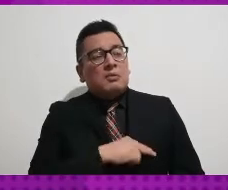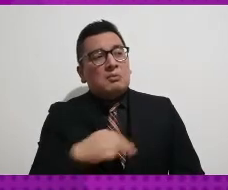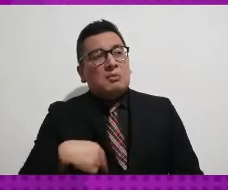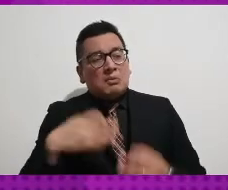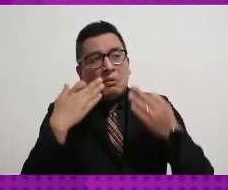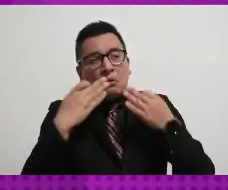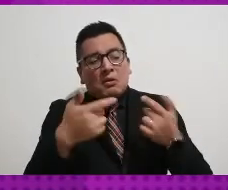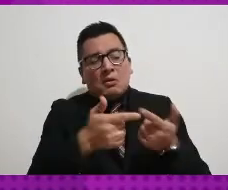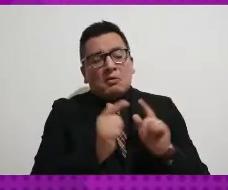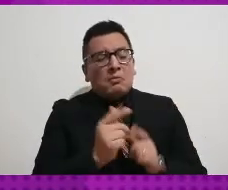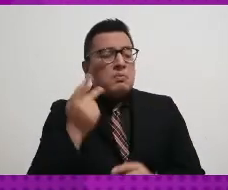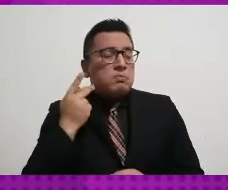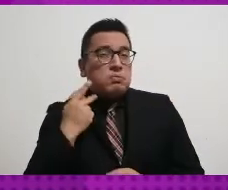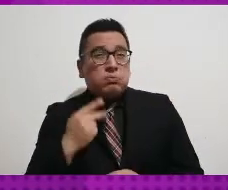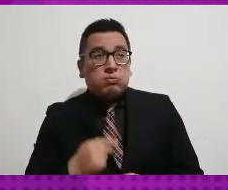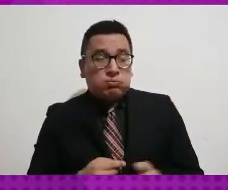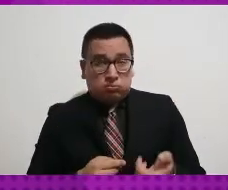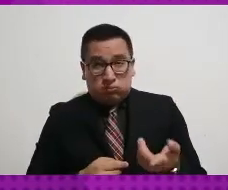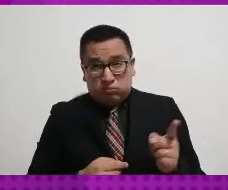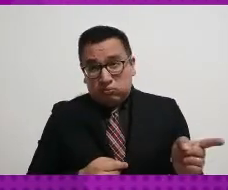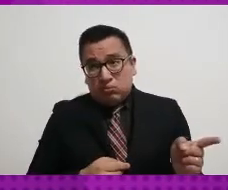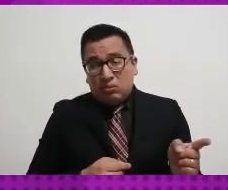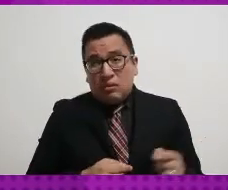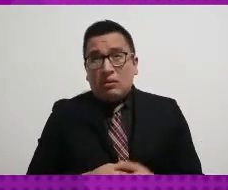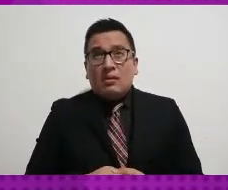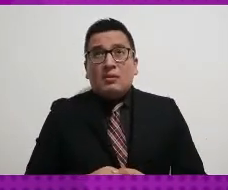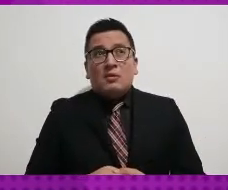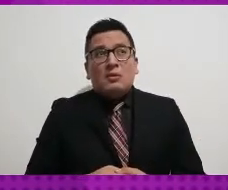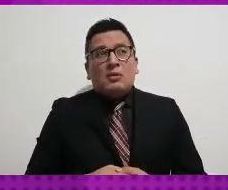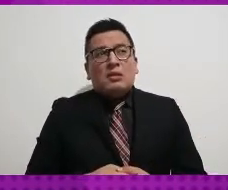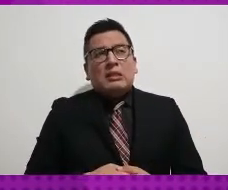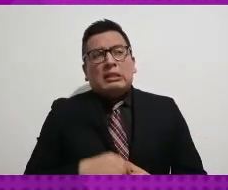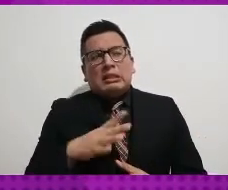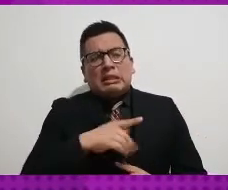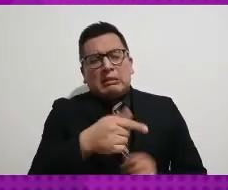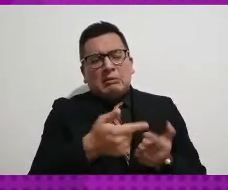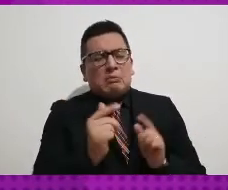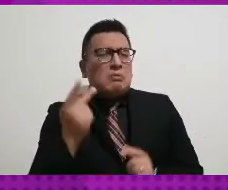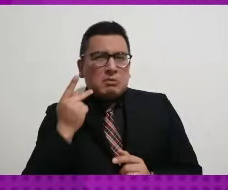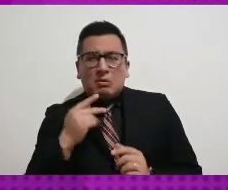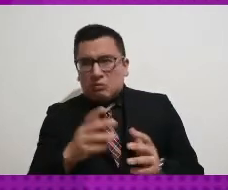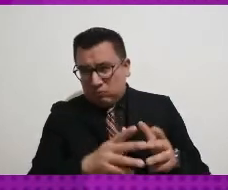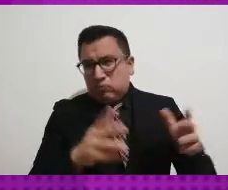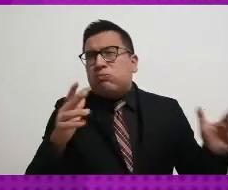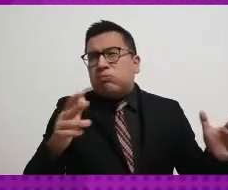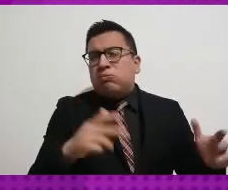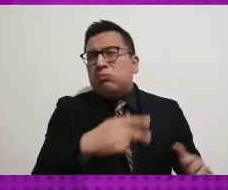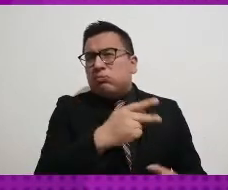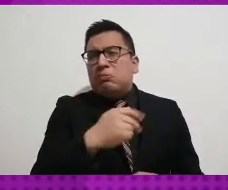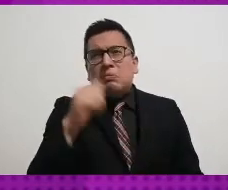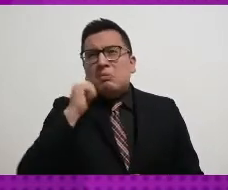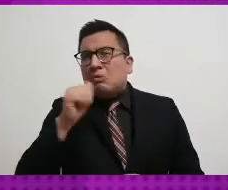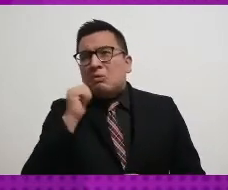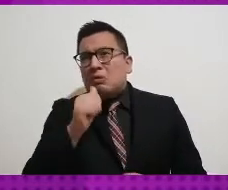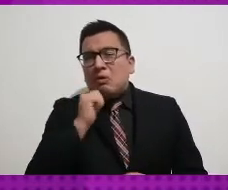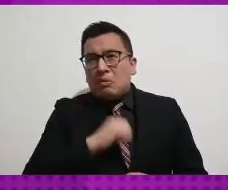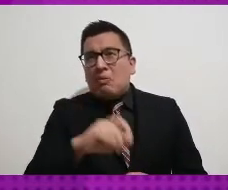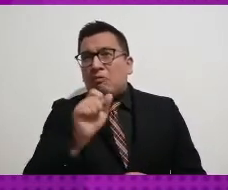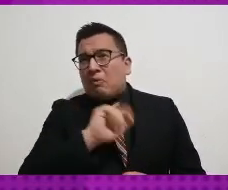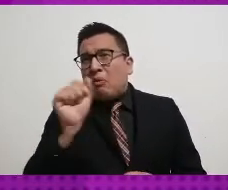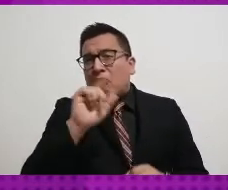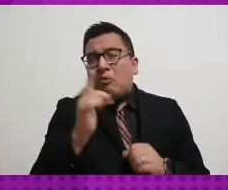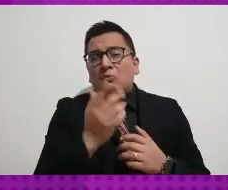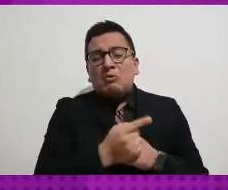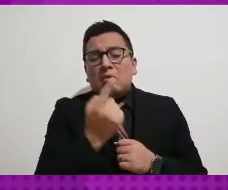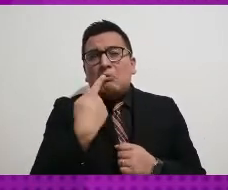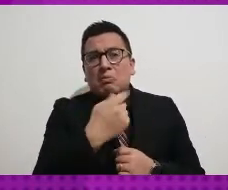políticos, algunos, si me lo permite llamarlos grandes, bueno, pues estos partidos políticos siempre están permanentes en la publicación de